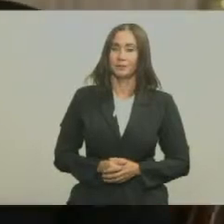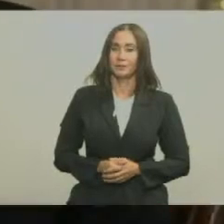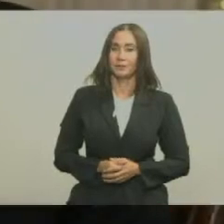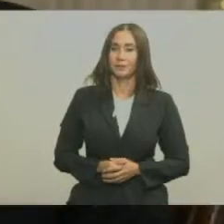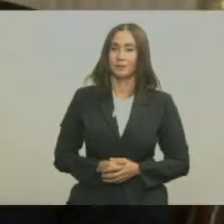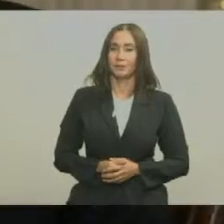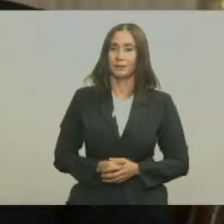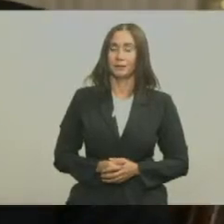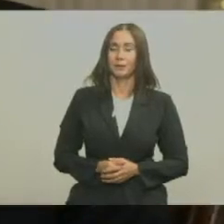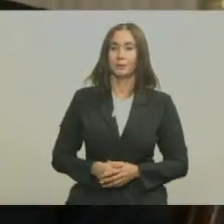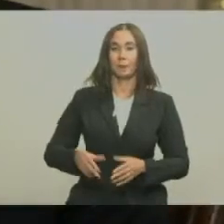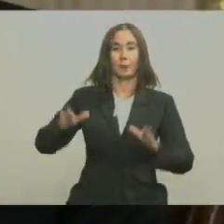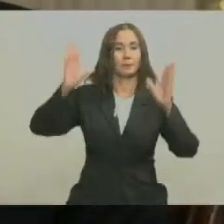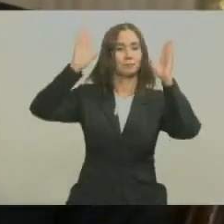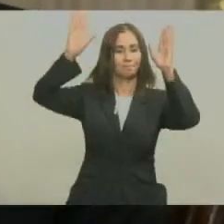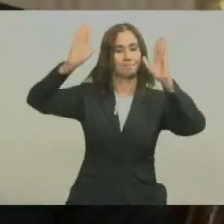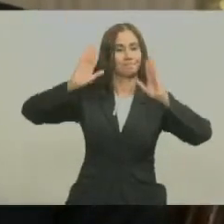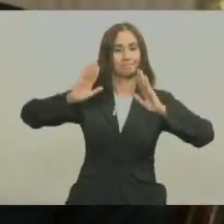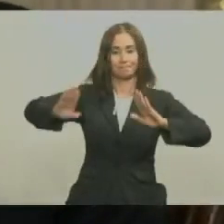Bueno, excelente la iniciativa.